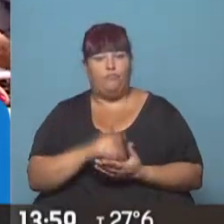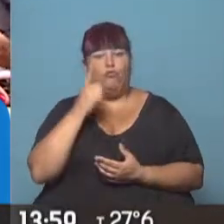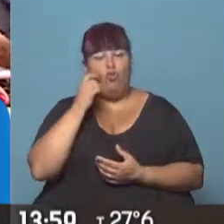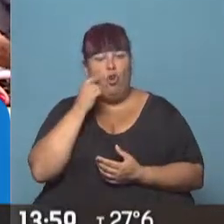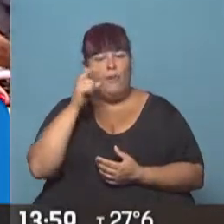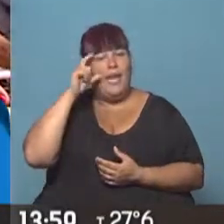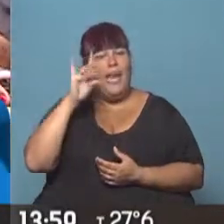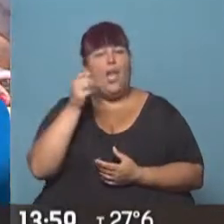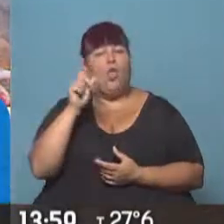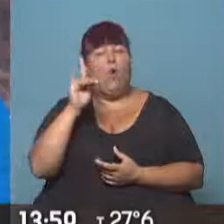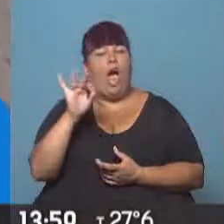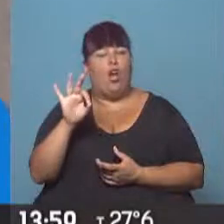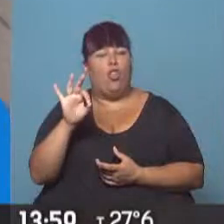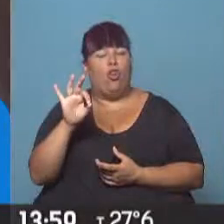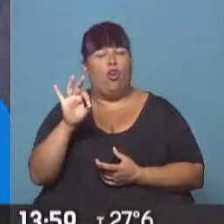señor